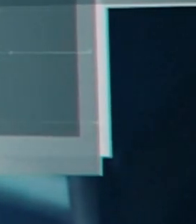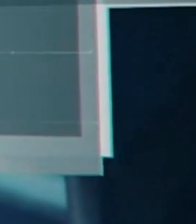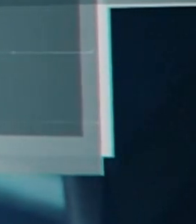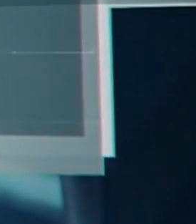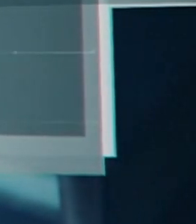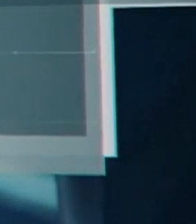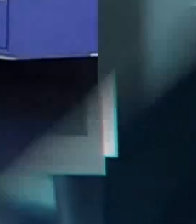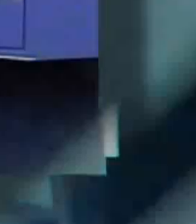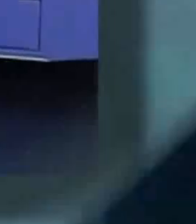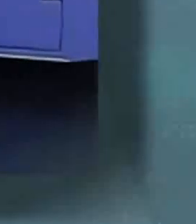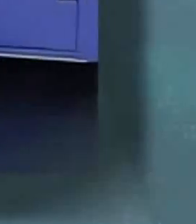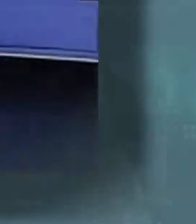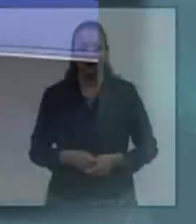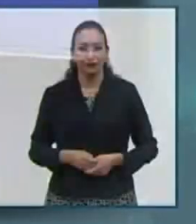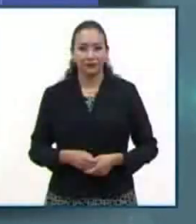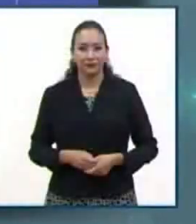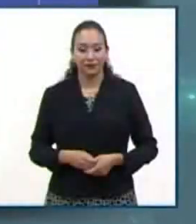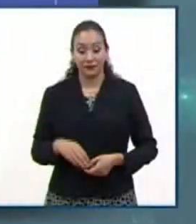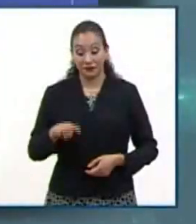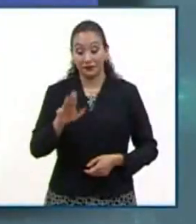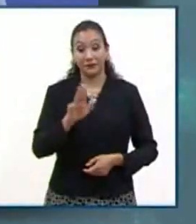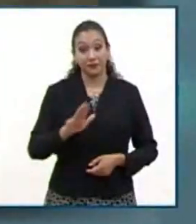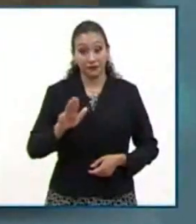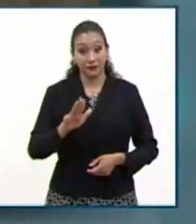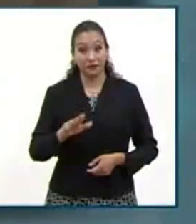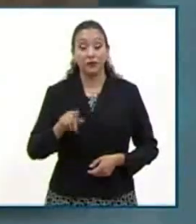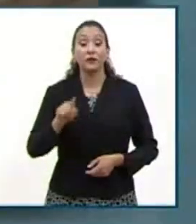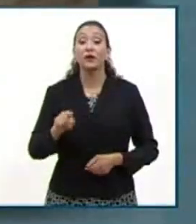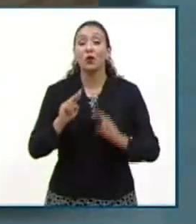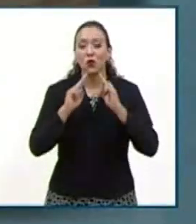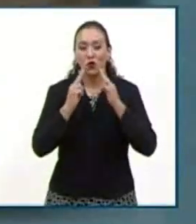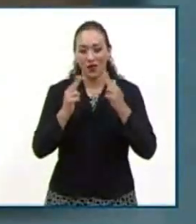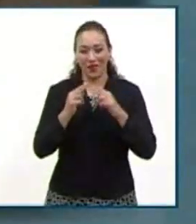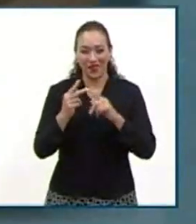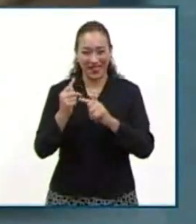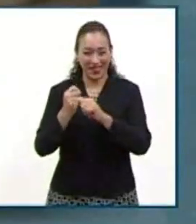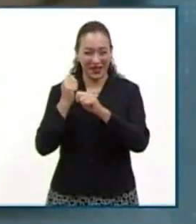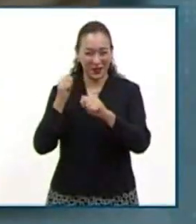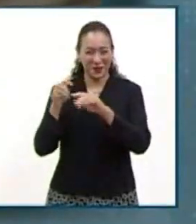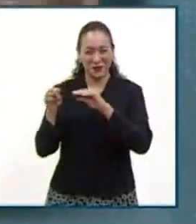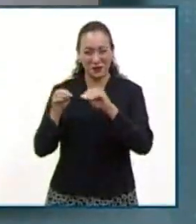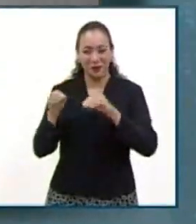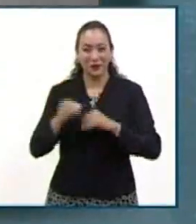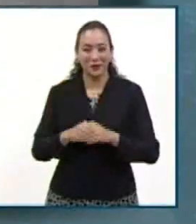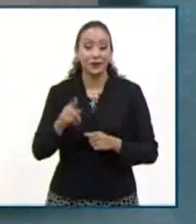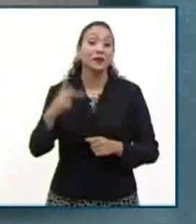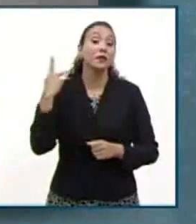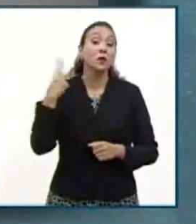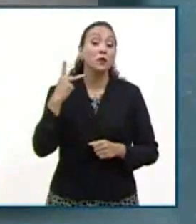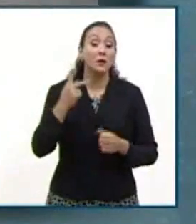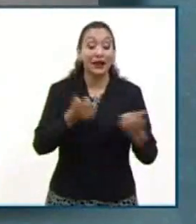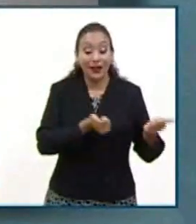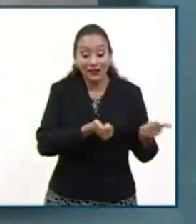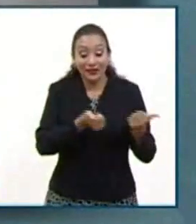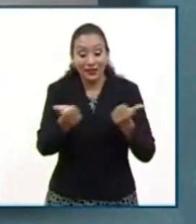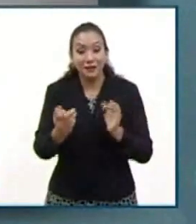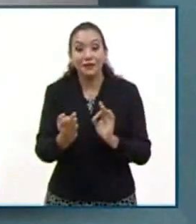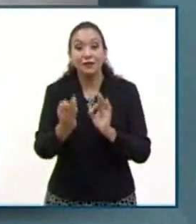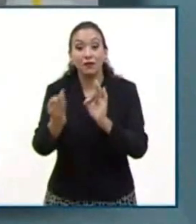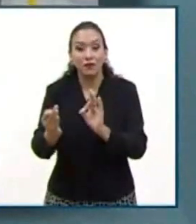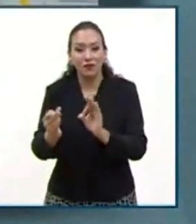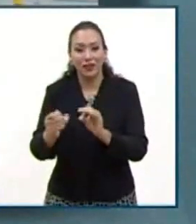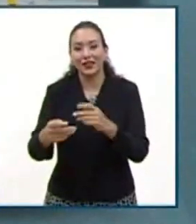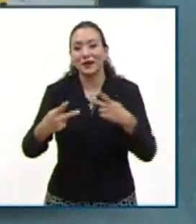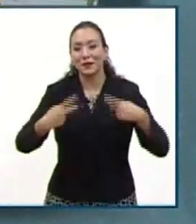Este miércoles, la Unidad Móvil del Poder Judicial de Puebla llevará los servicios de la Defensoría Pública